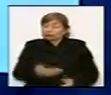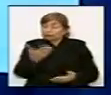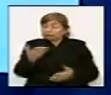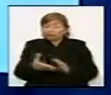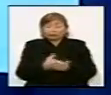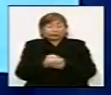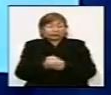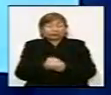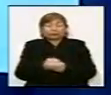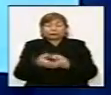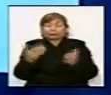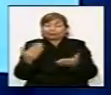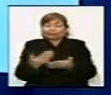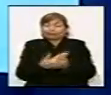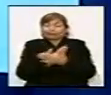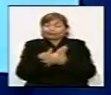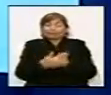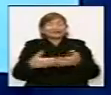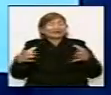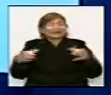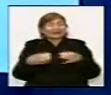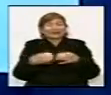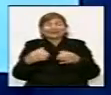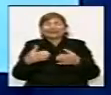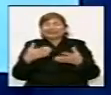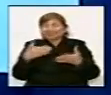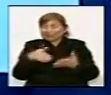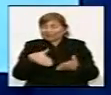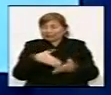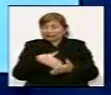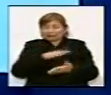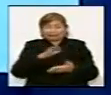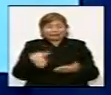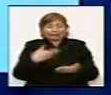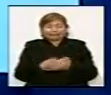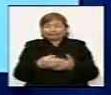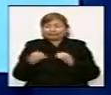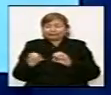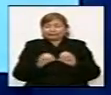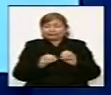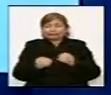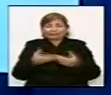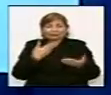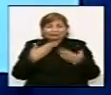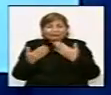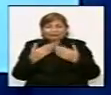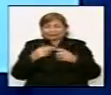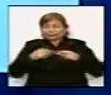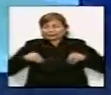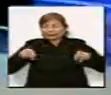Amigos, es aquí una nueva edición de Congreso Central, como siempre, con todo el quehacer parlamentario. No se olvide